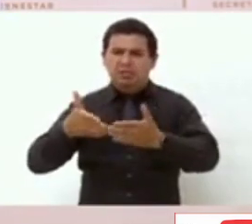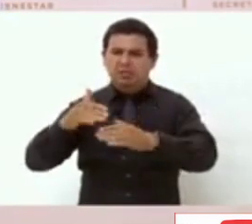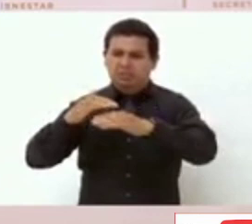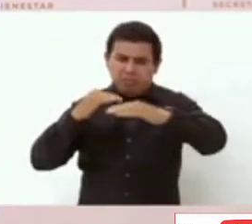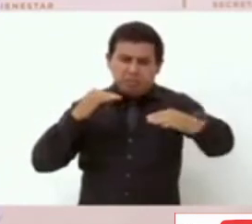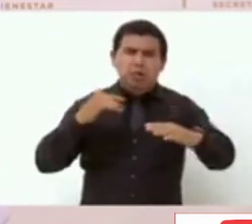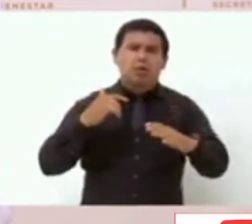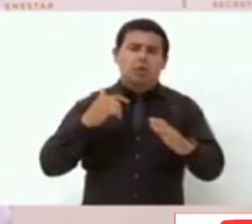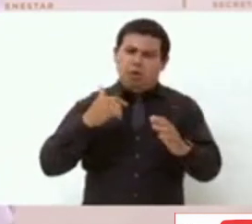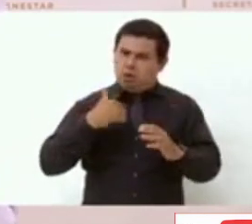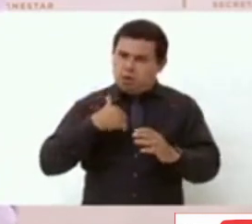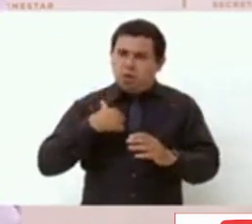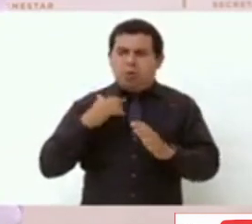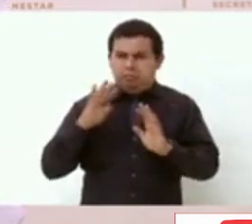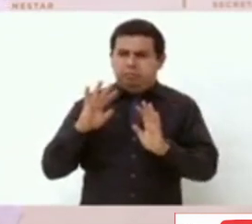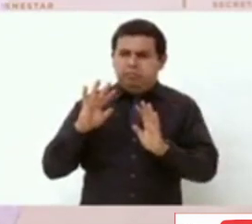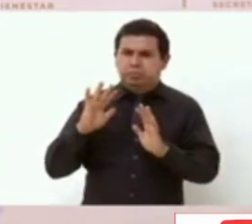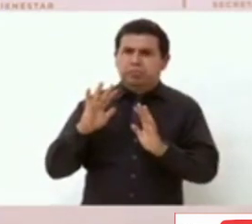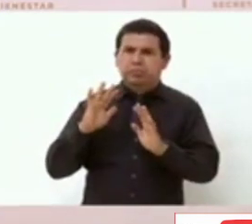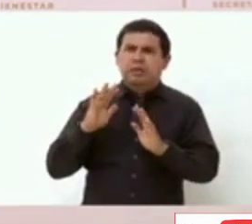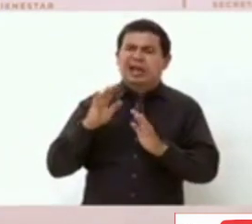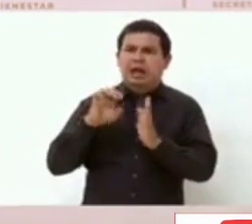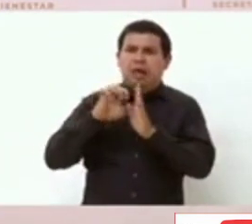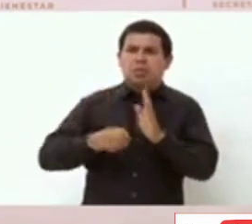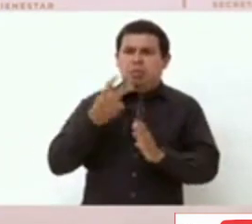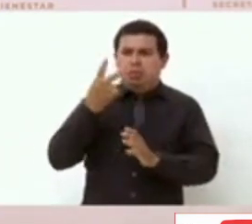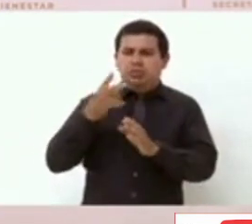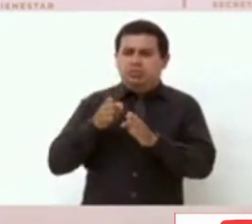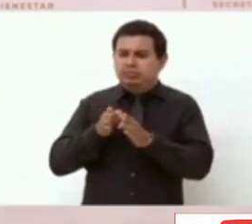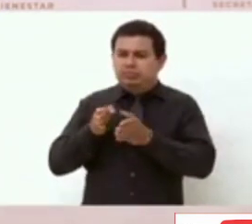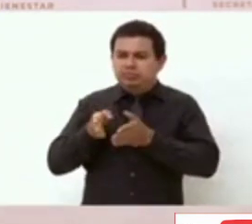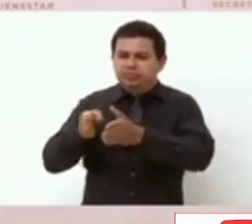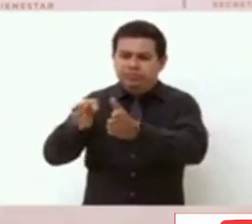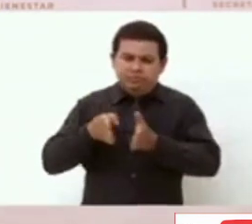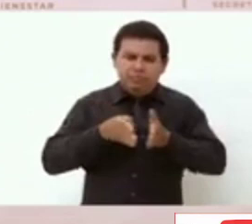Voy a referirme a los caminos.